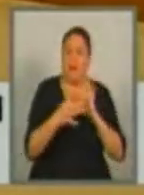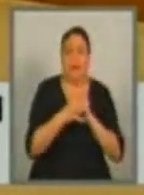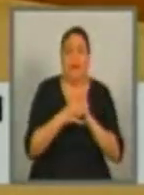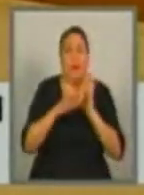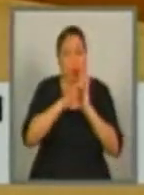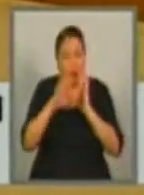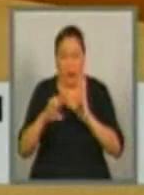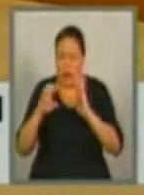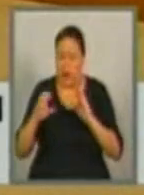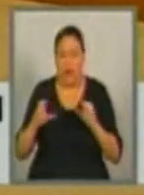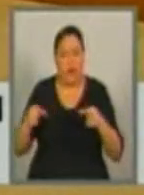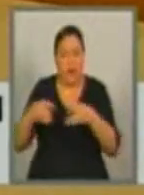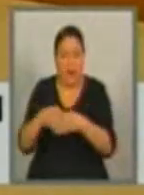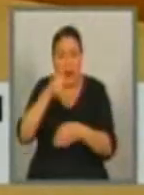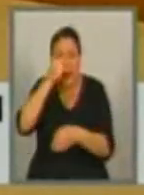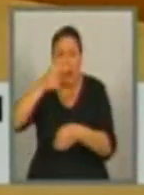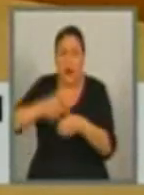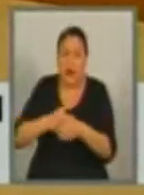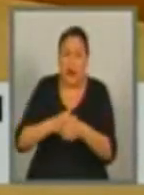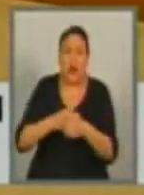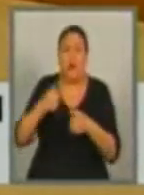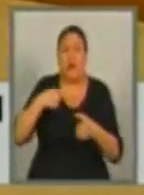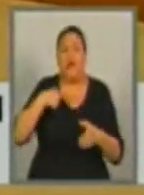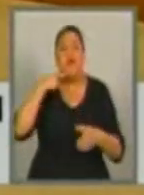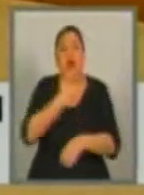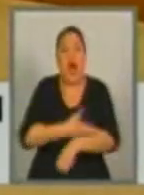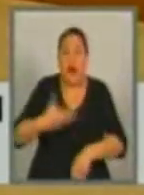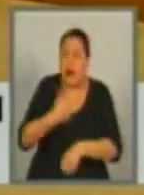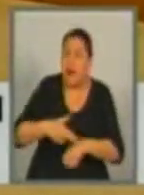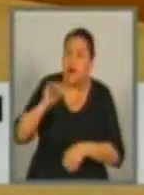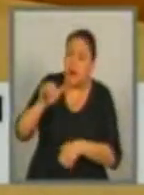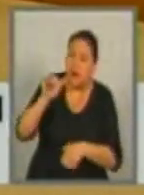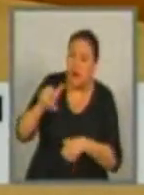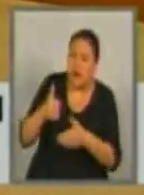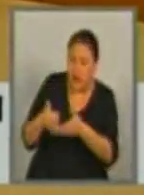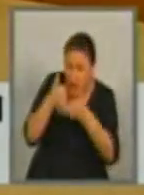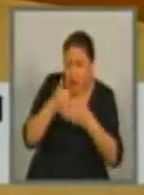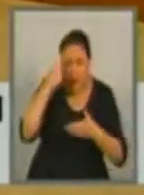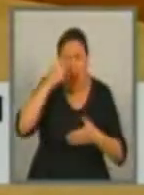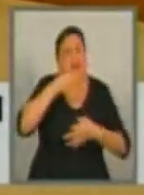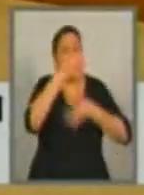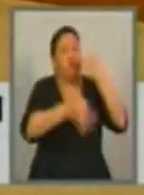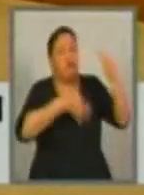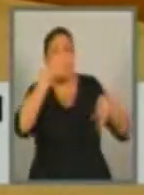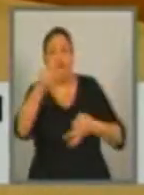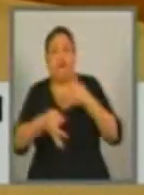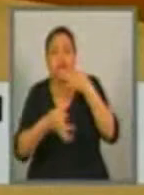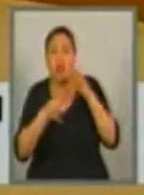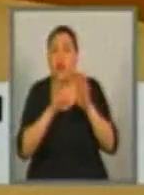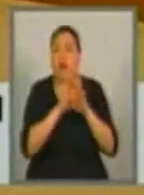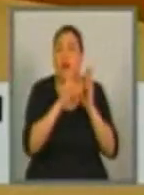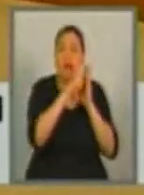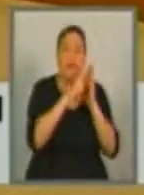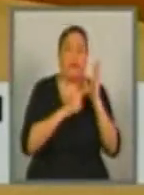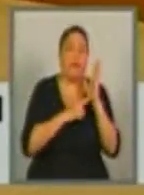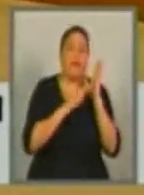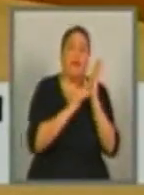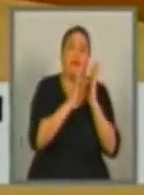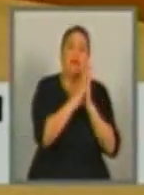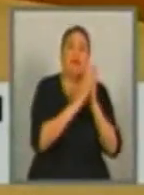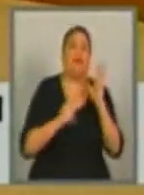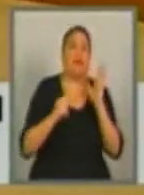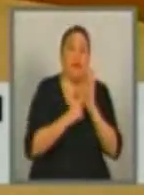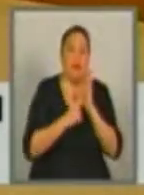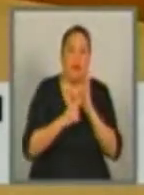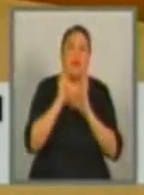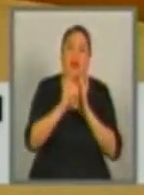públicos, se prevé que la contratación de campañas de comunicación social se realice conforme a la estrategia y al programa